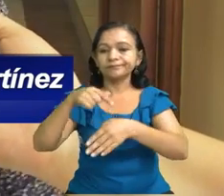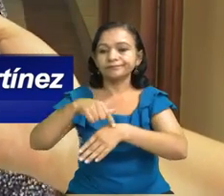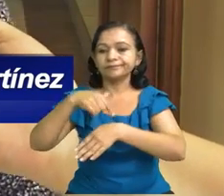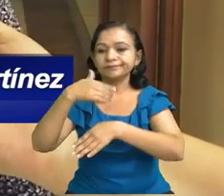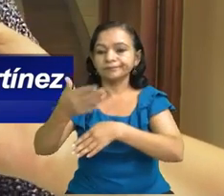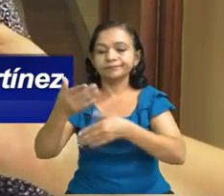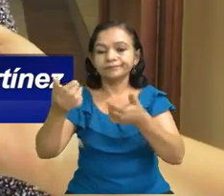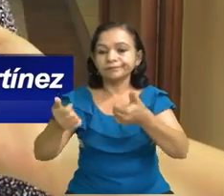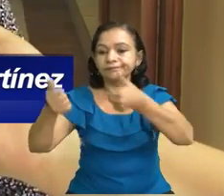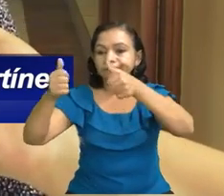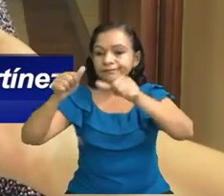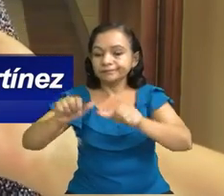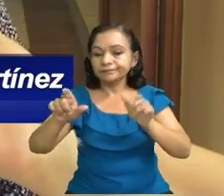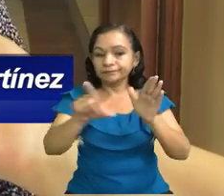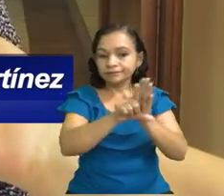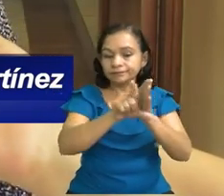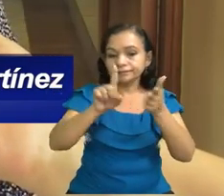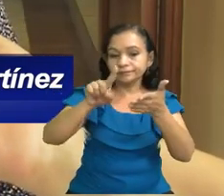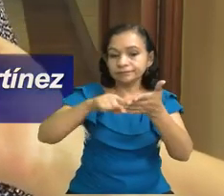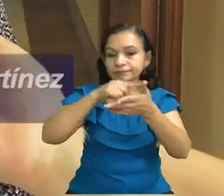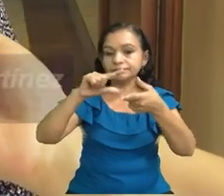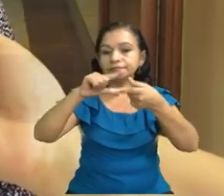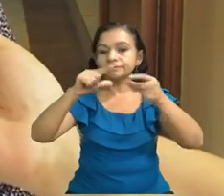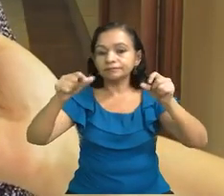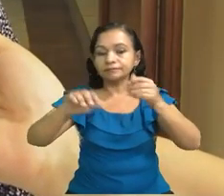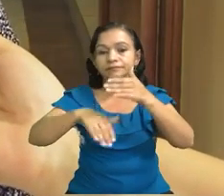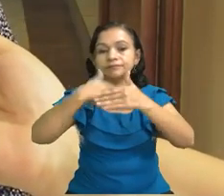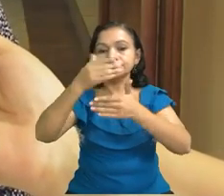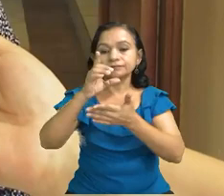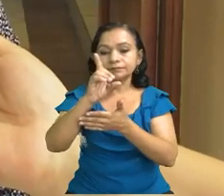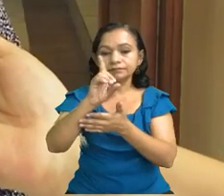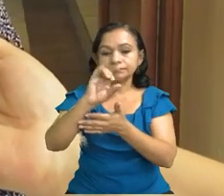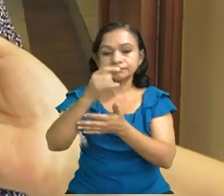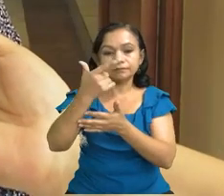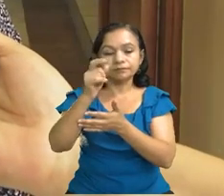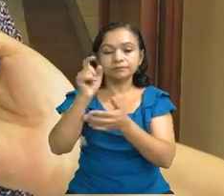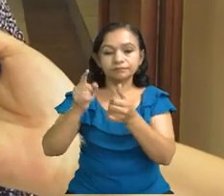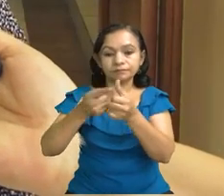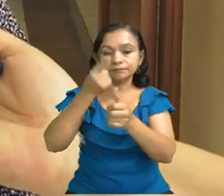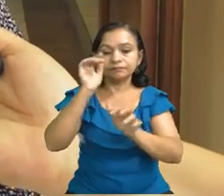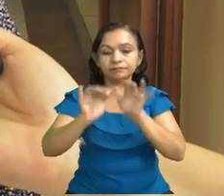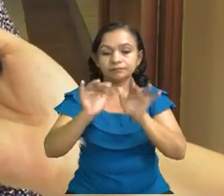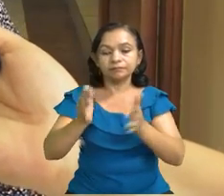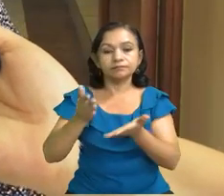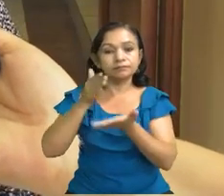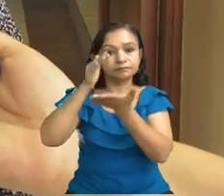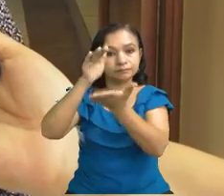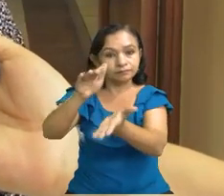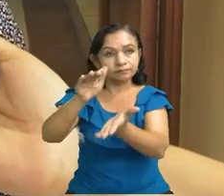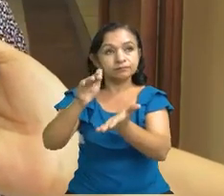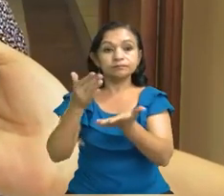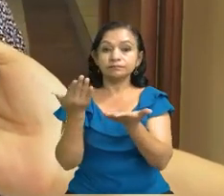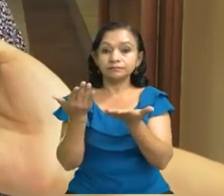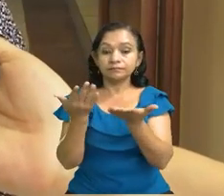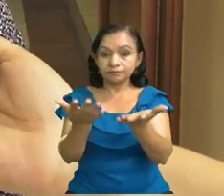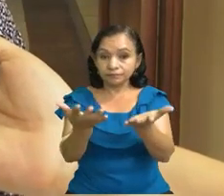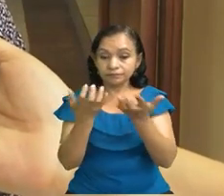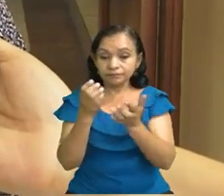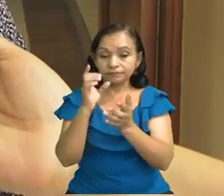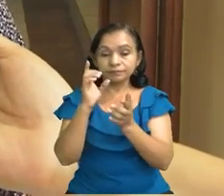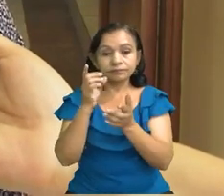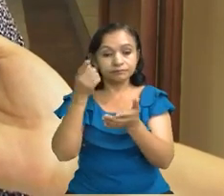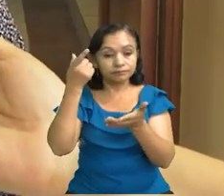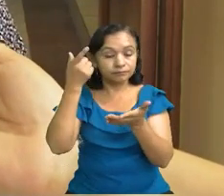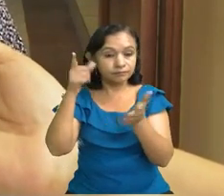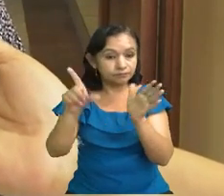la consolidación de la ley electoral y luego presentar el digesto en primera secretaría. Nos estamos planteando con el digesto penal